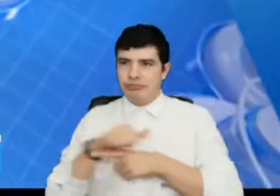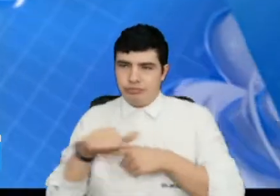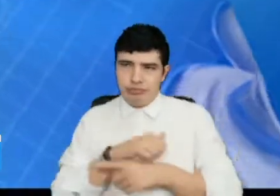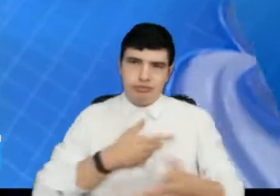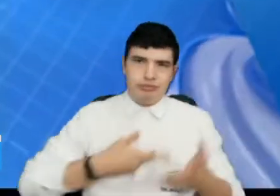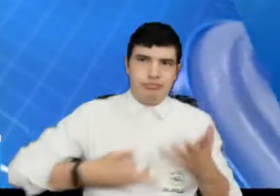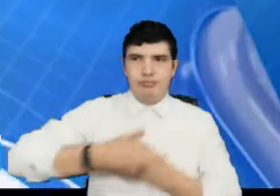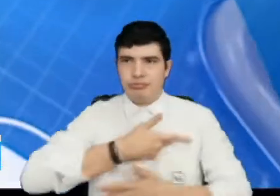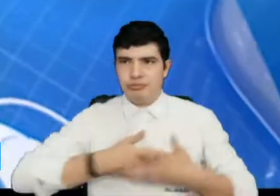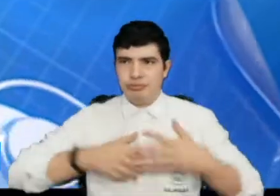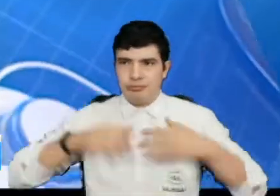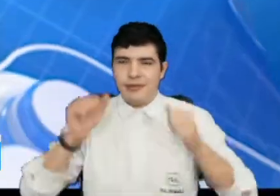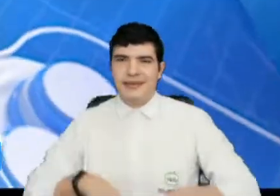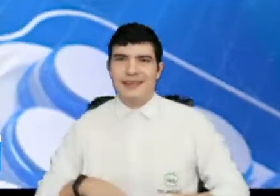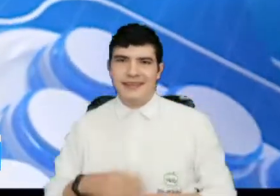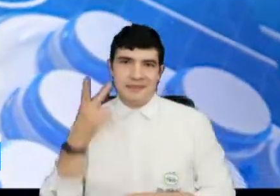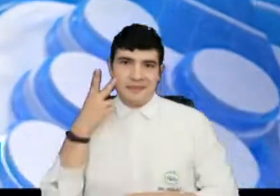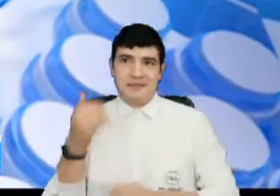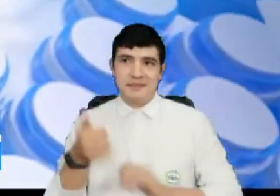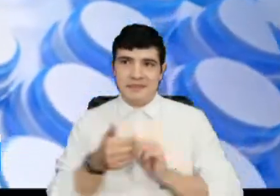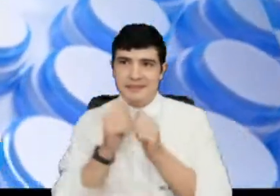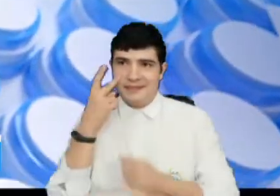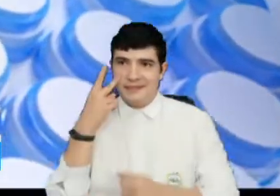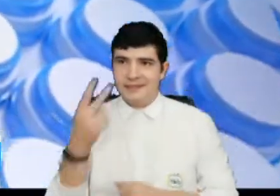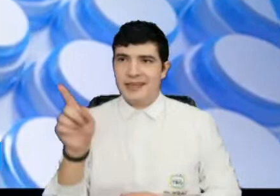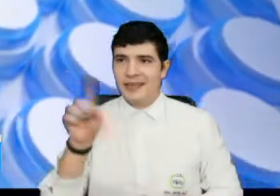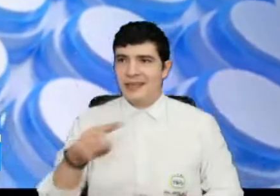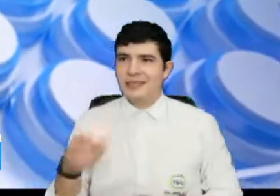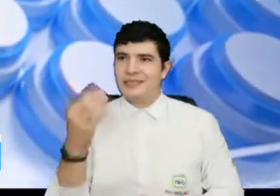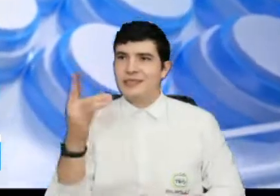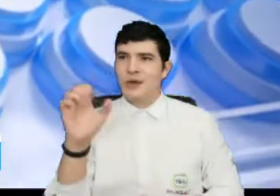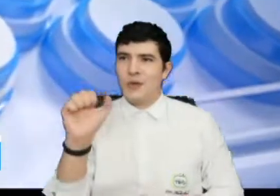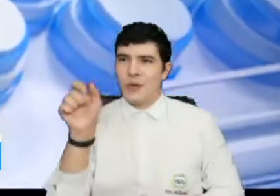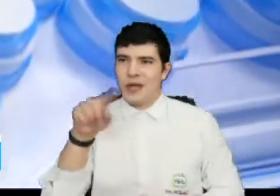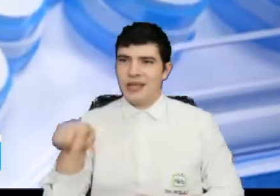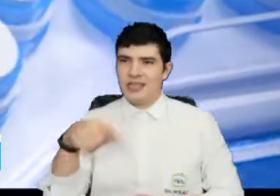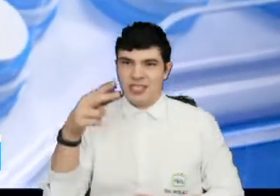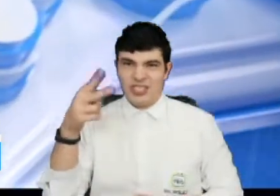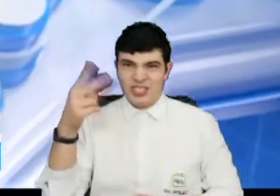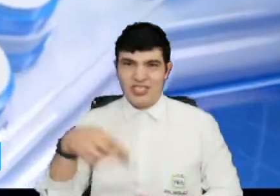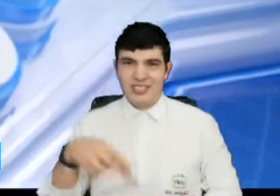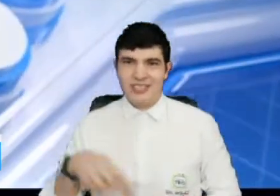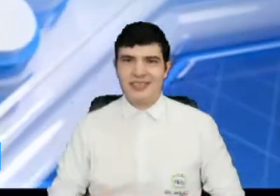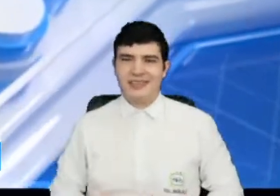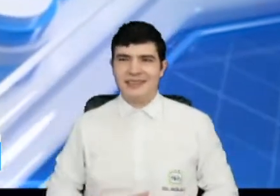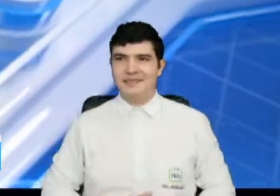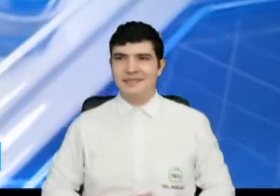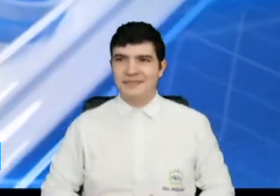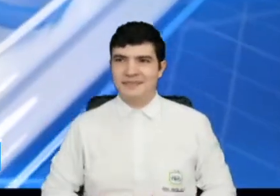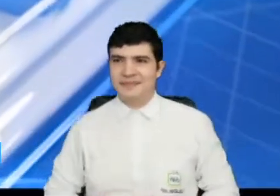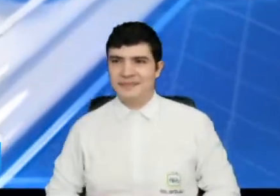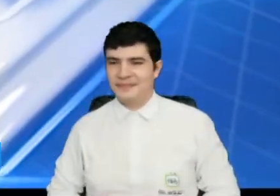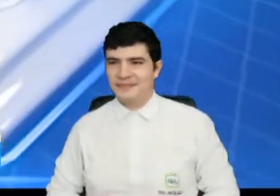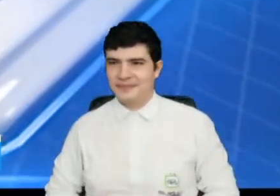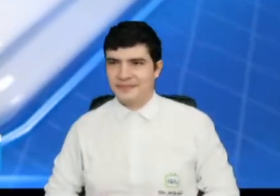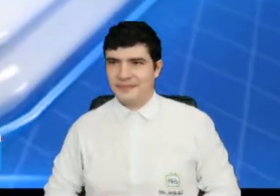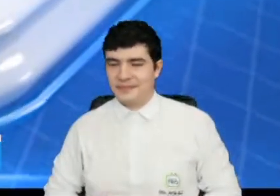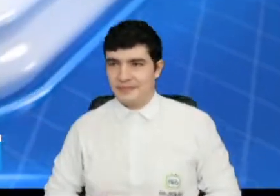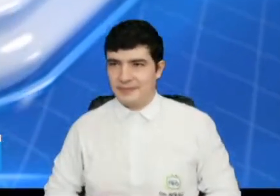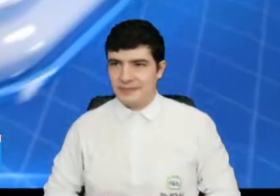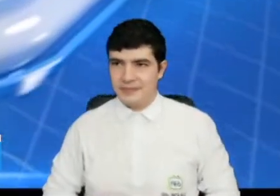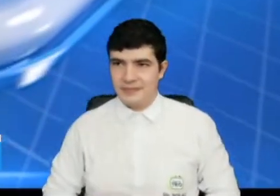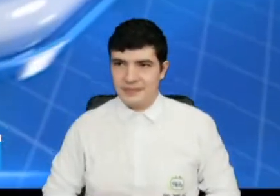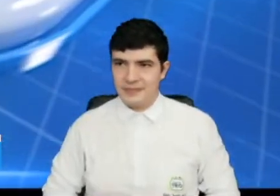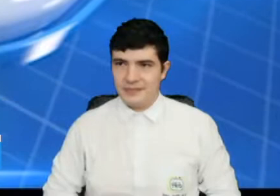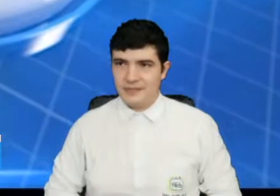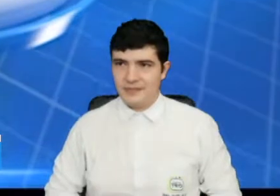online por el momento y en poco tiempo el regreso de algunos atletas que, bueno, apenas cumplan con los